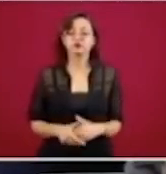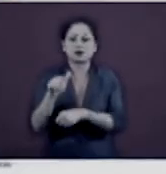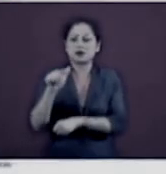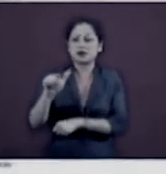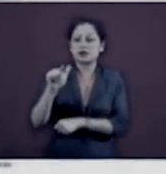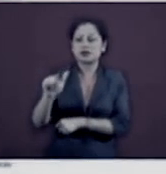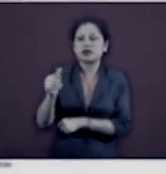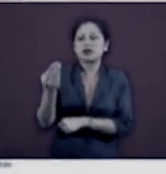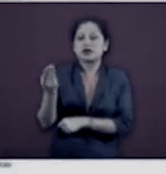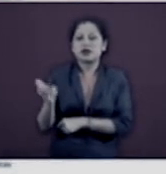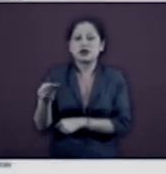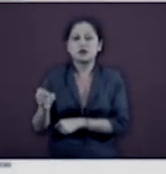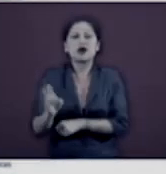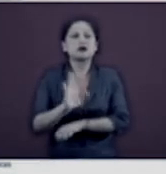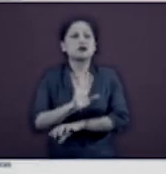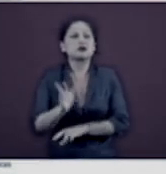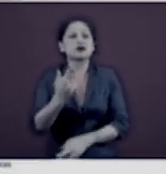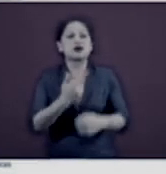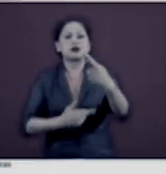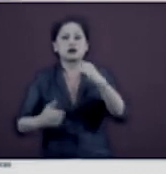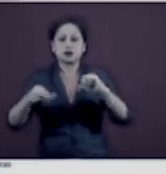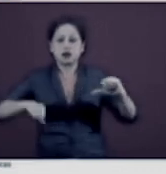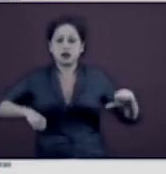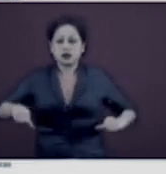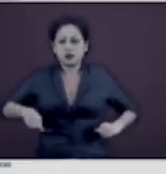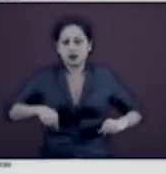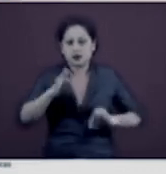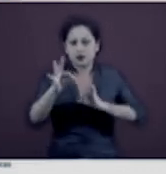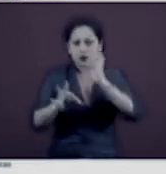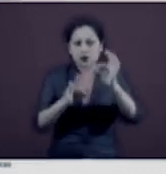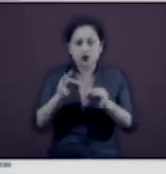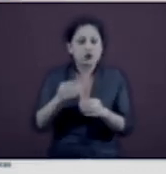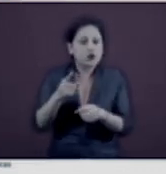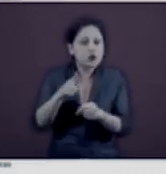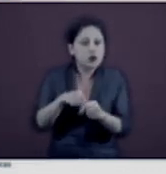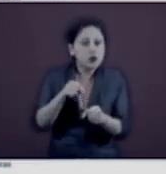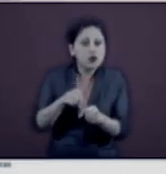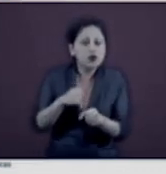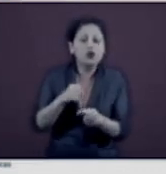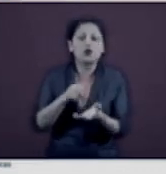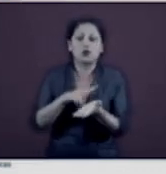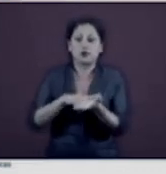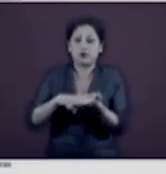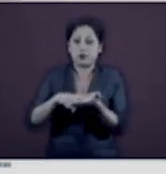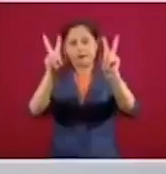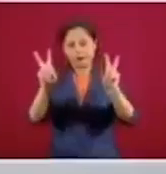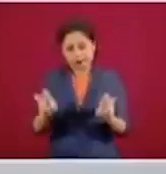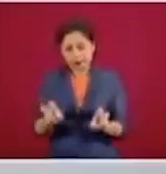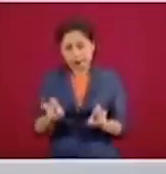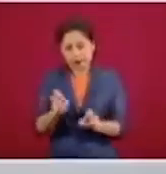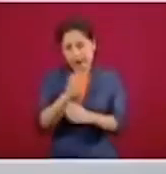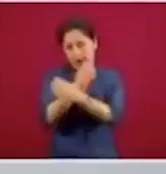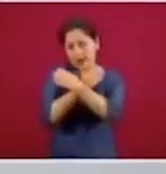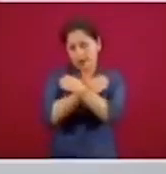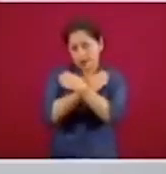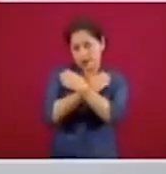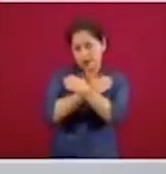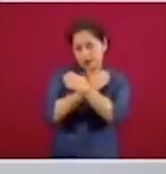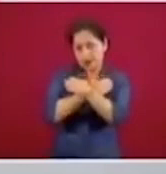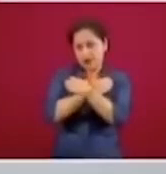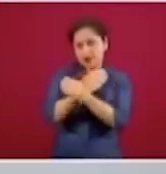transmisión sea baja en los 979 municipios donde no hay casos de kobe 19 el regreso a clases y las actividades